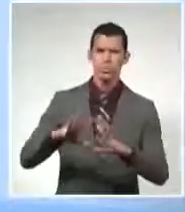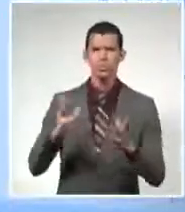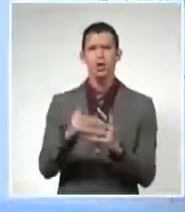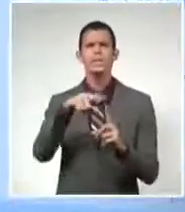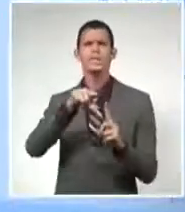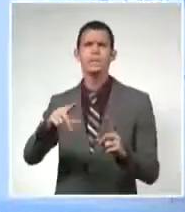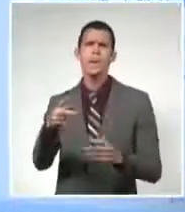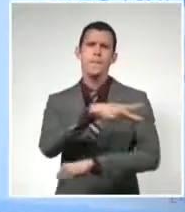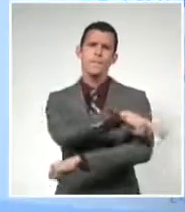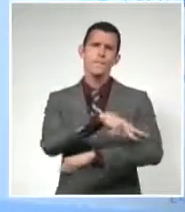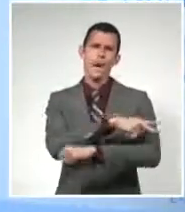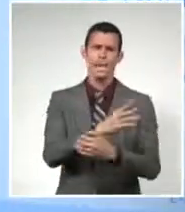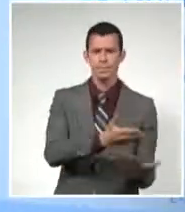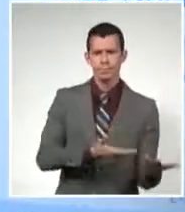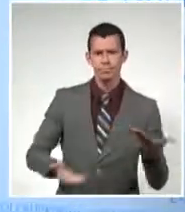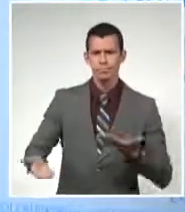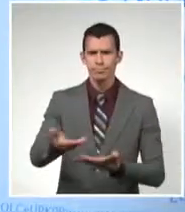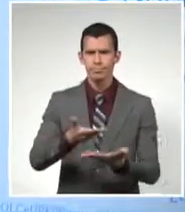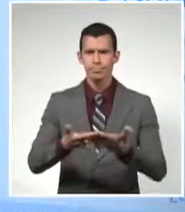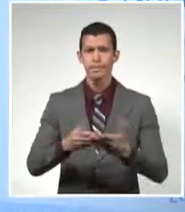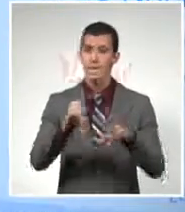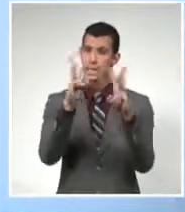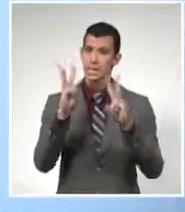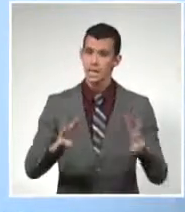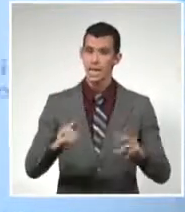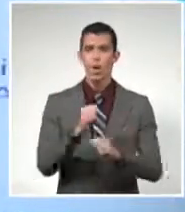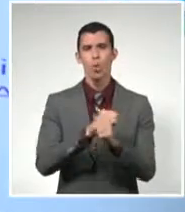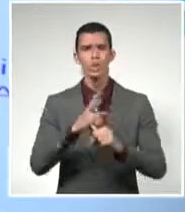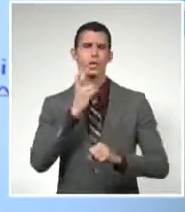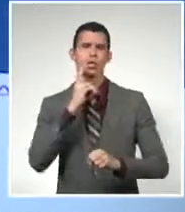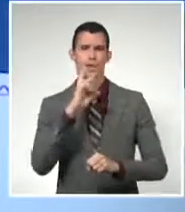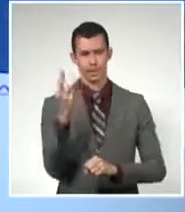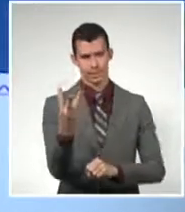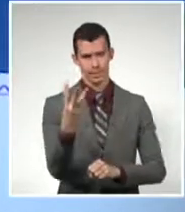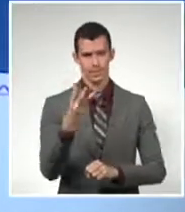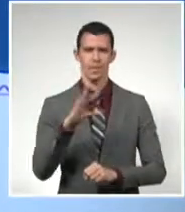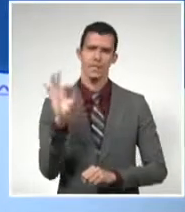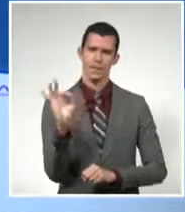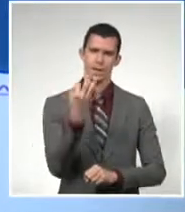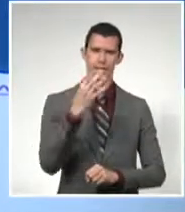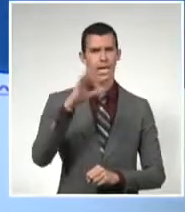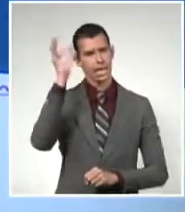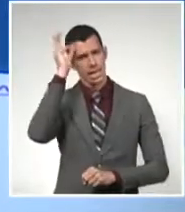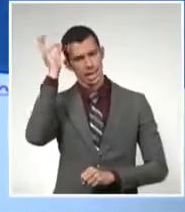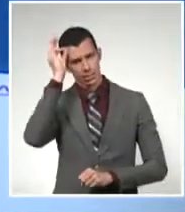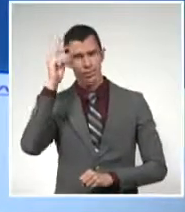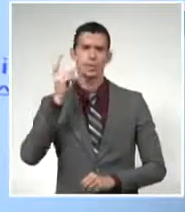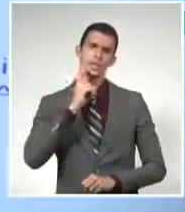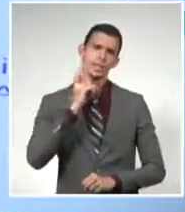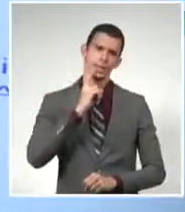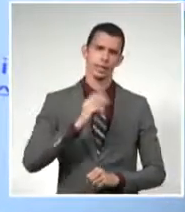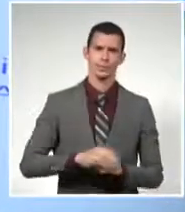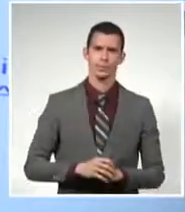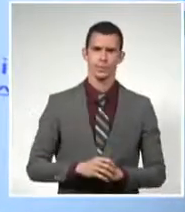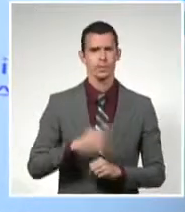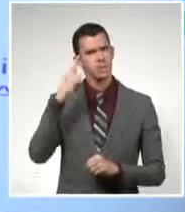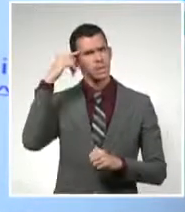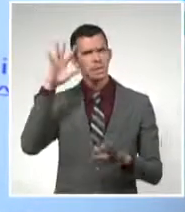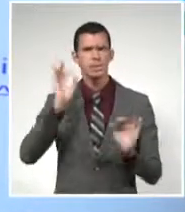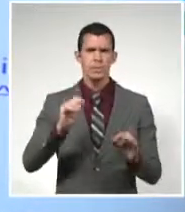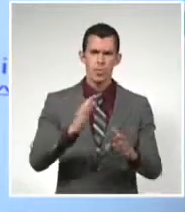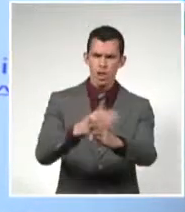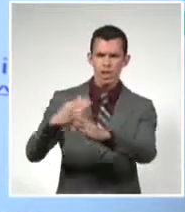encuentro online se realizará en inglés, francés y español. Se espera la participación de 145 organizaciones juveniles de todas